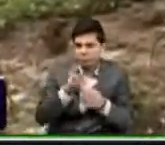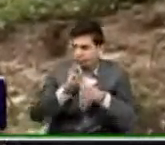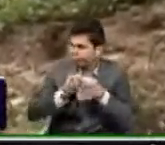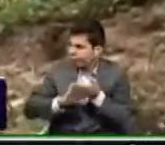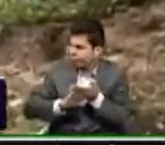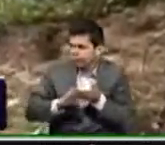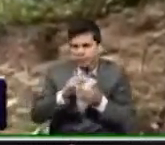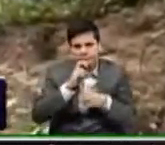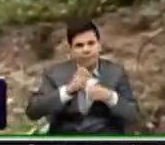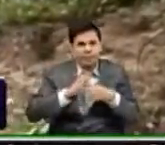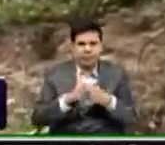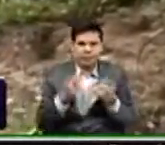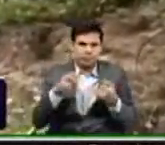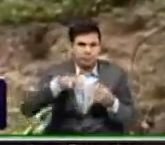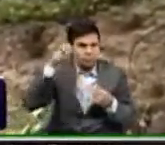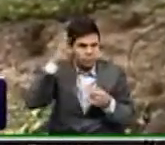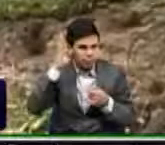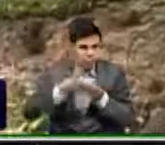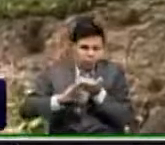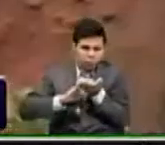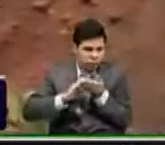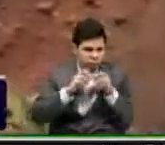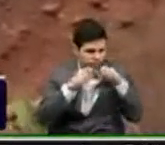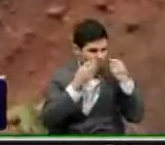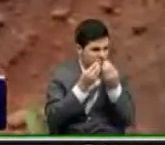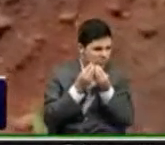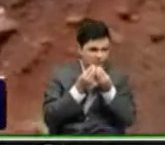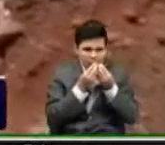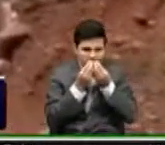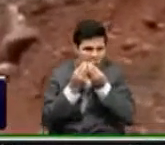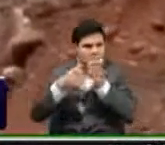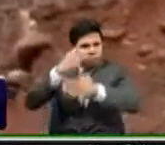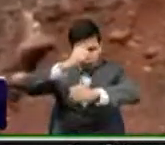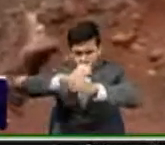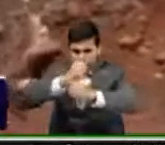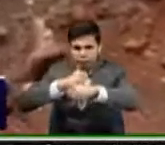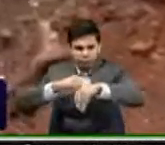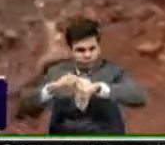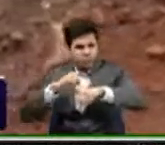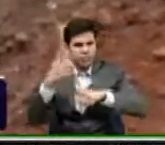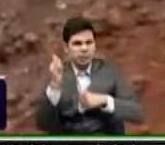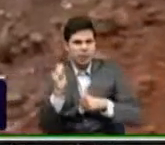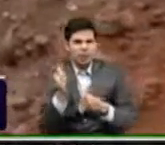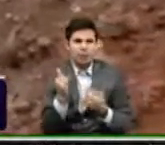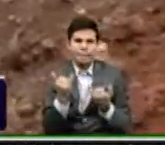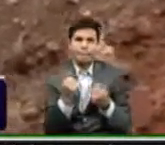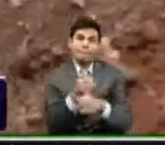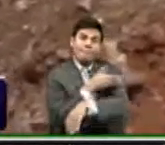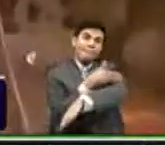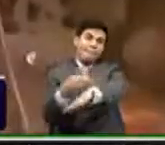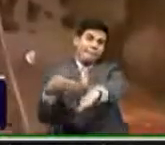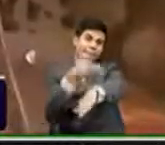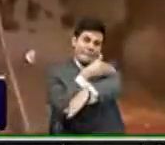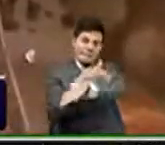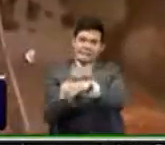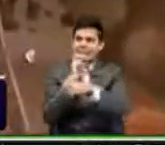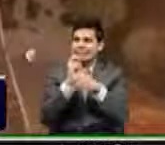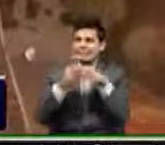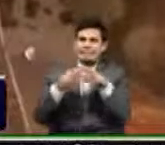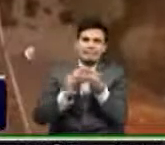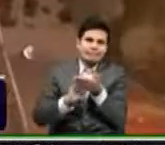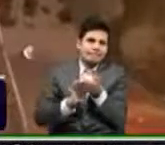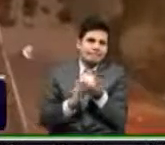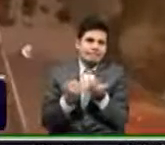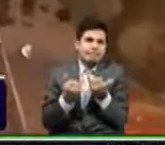mitigación en norte de santander y en el sector de san bernardo debata iniciaron vale la pena resaltar que son millonarias pero que es la única solución